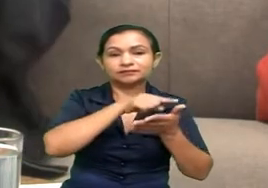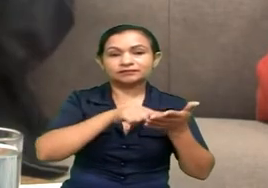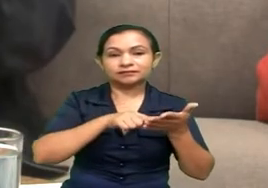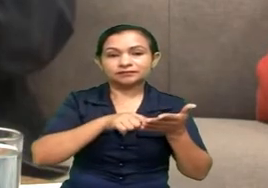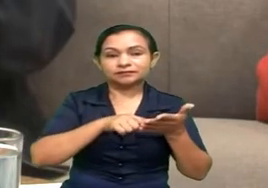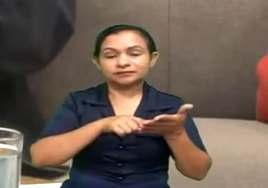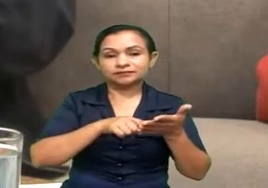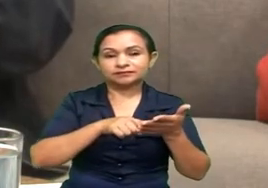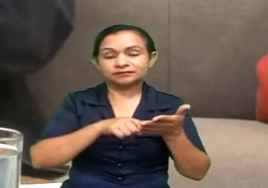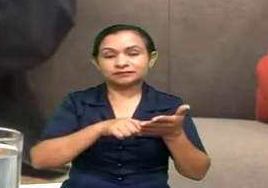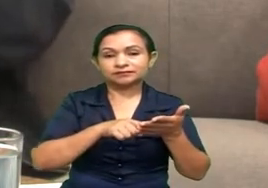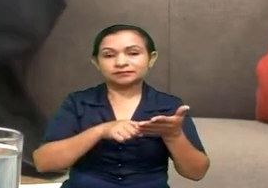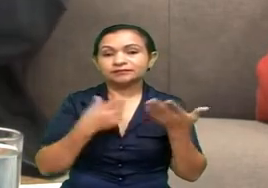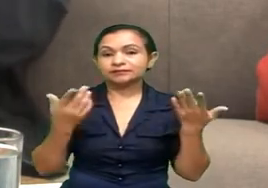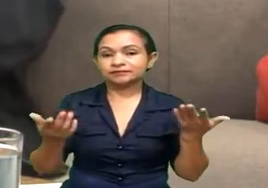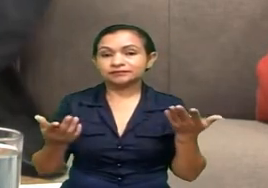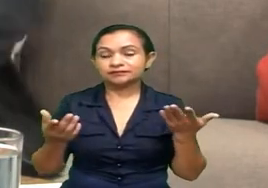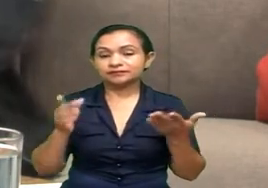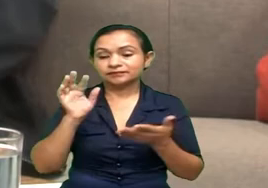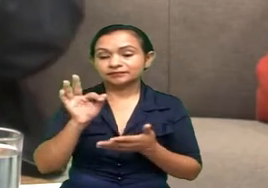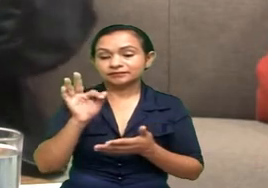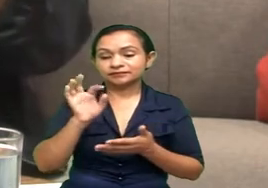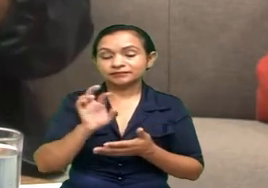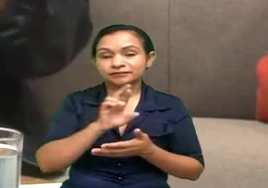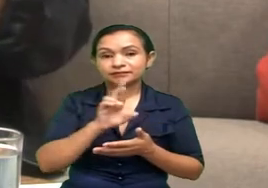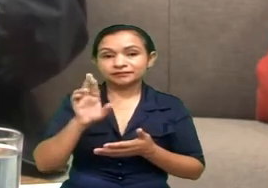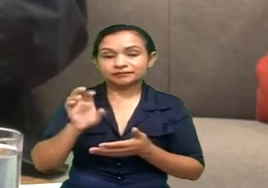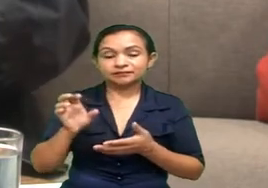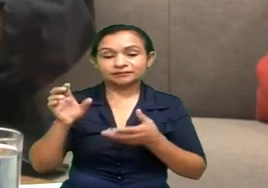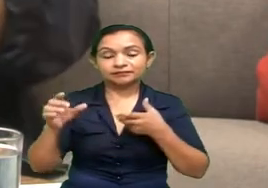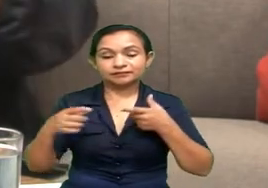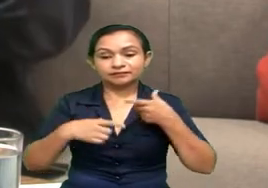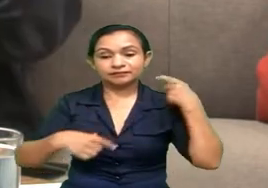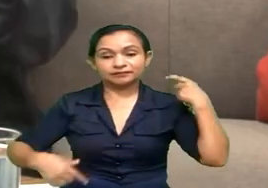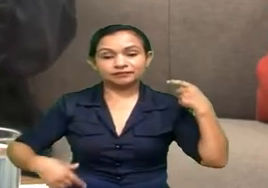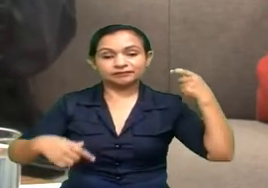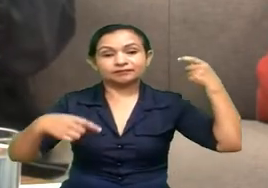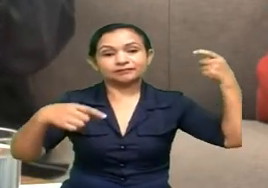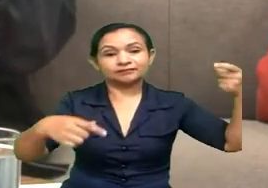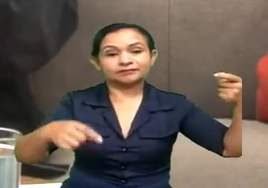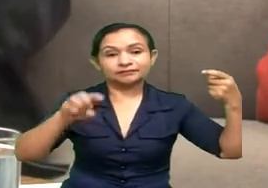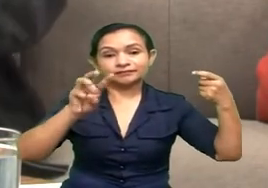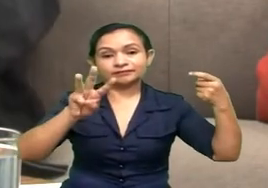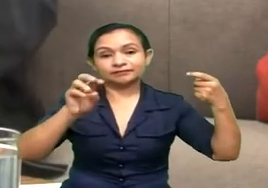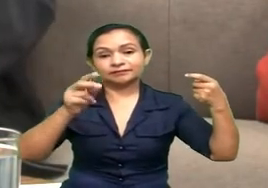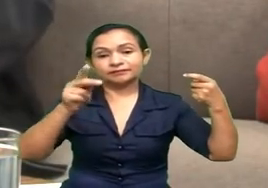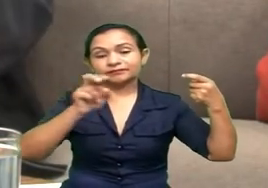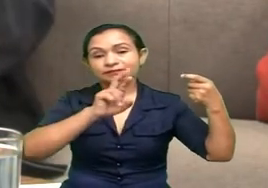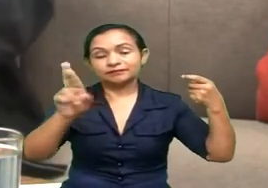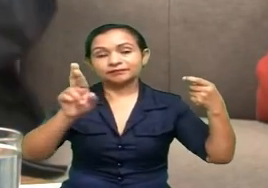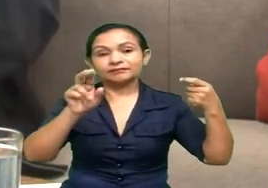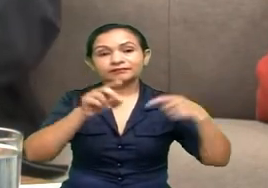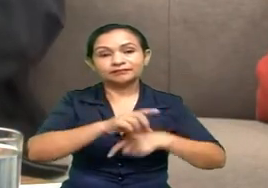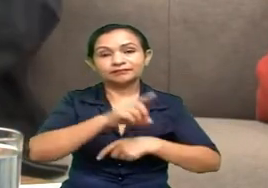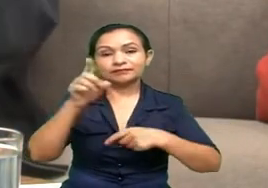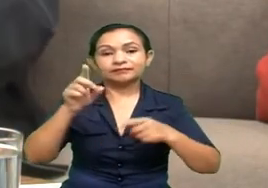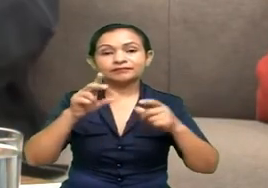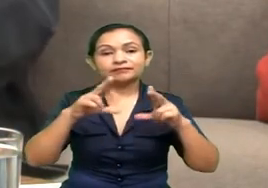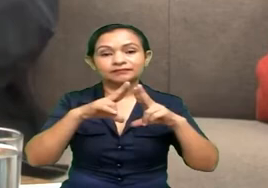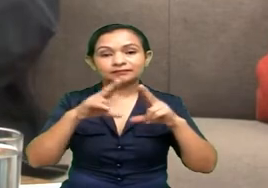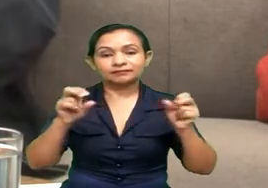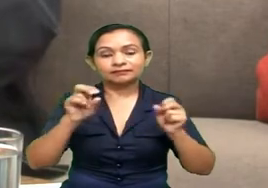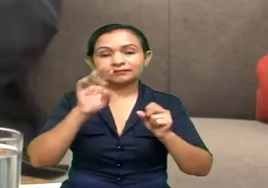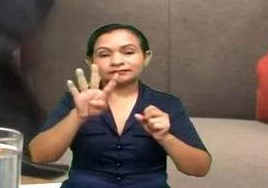Entonces, el día que Ferrer le va a entregar la banda a Walker, ese día hay en Nicaragua